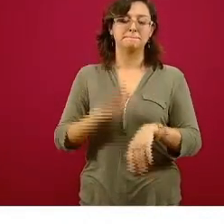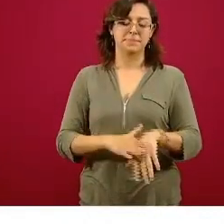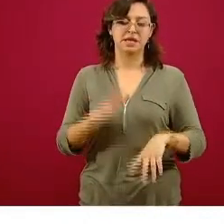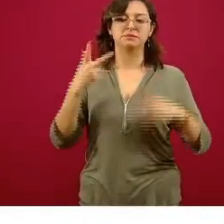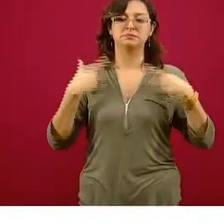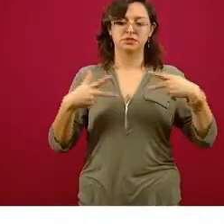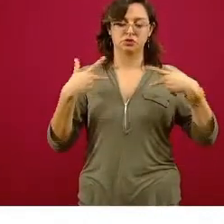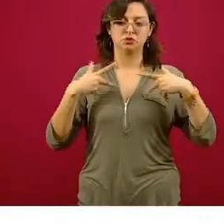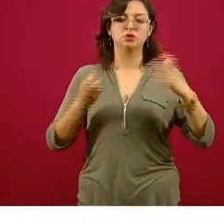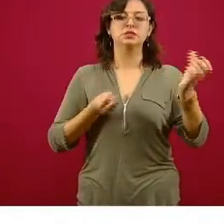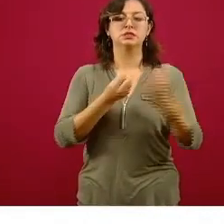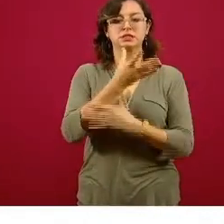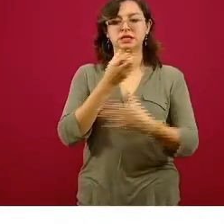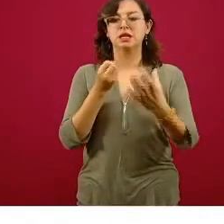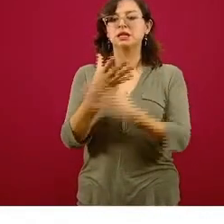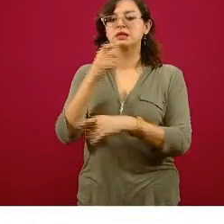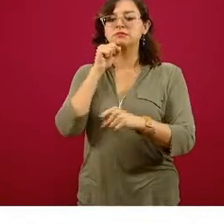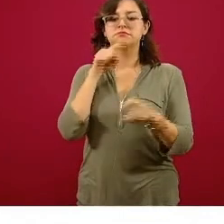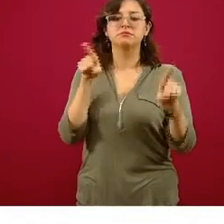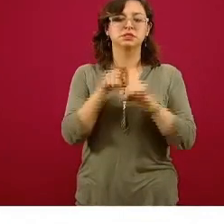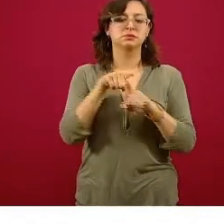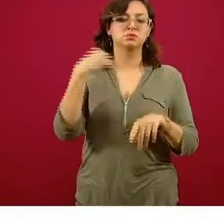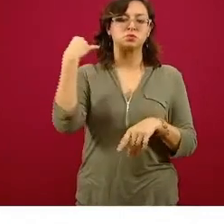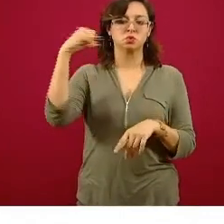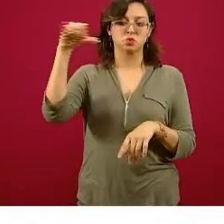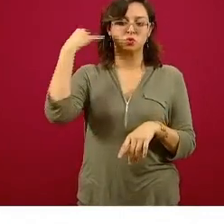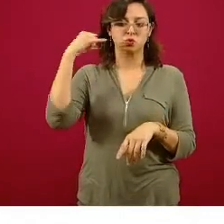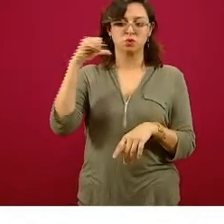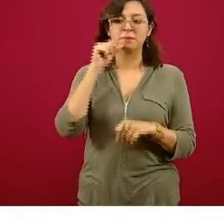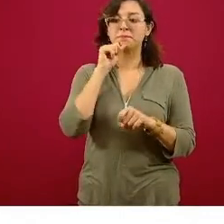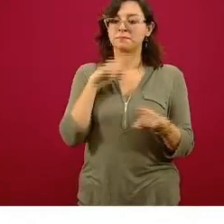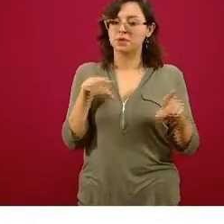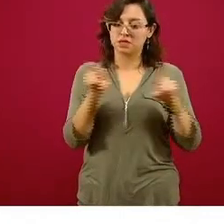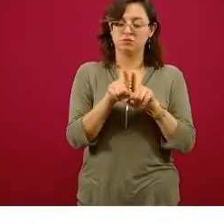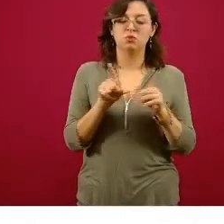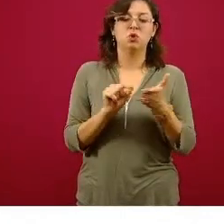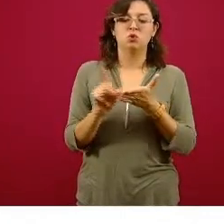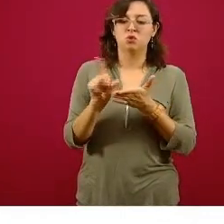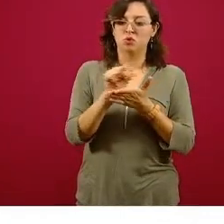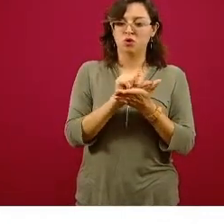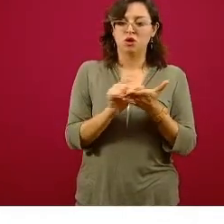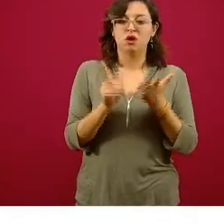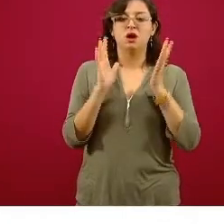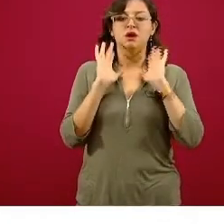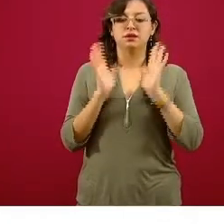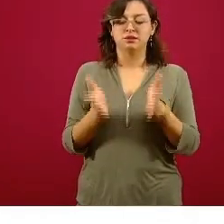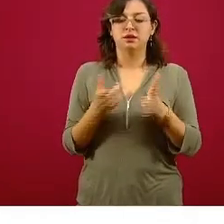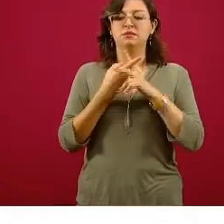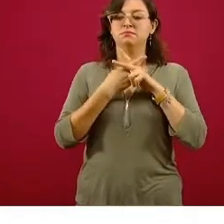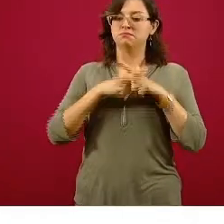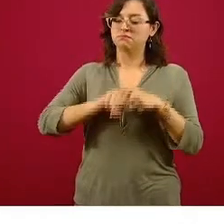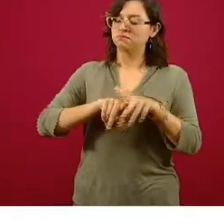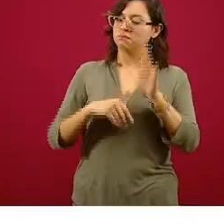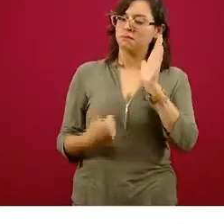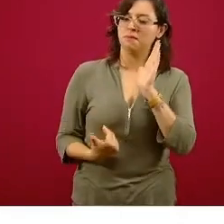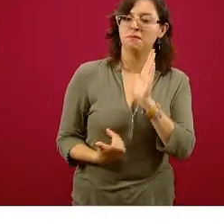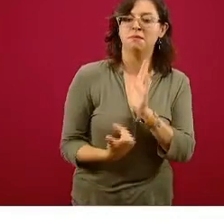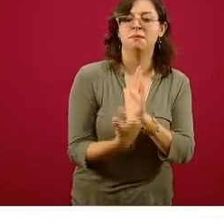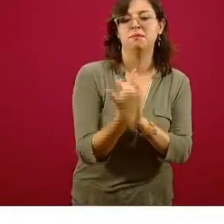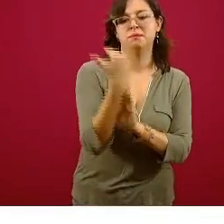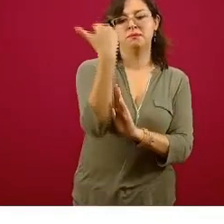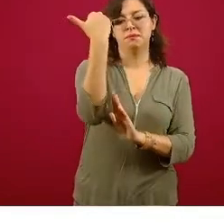en Yucatán. En Yucatán, inclusive, los usuarios de Twitter ya rebasaron la